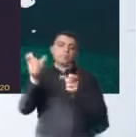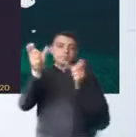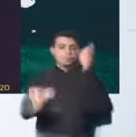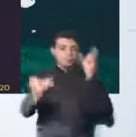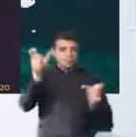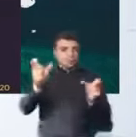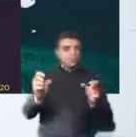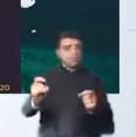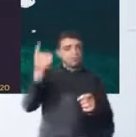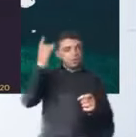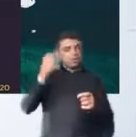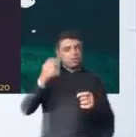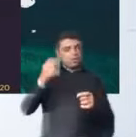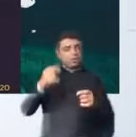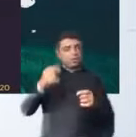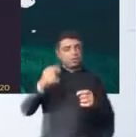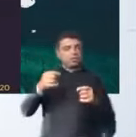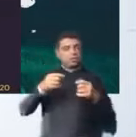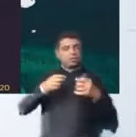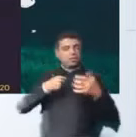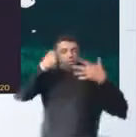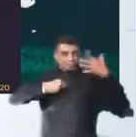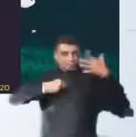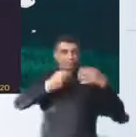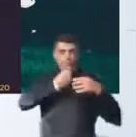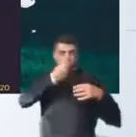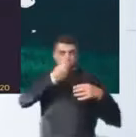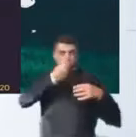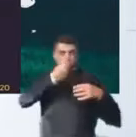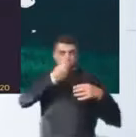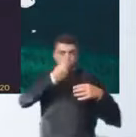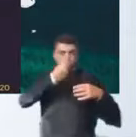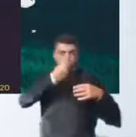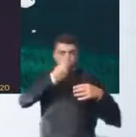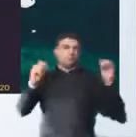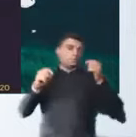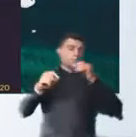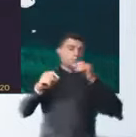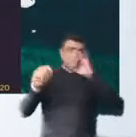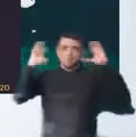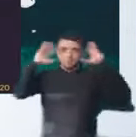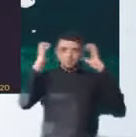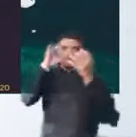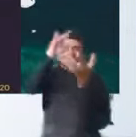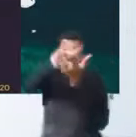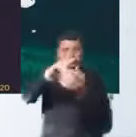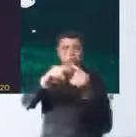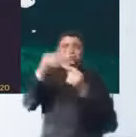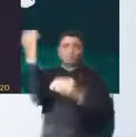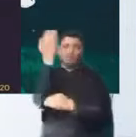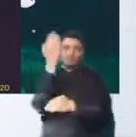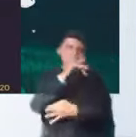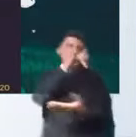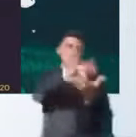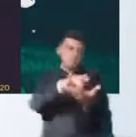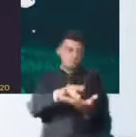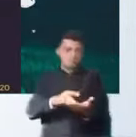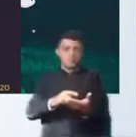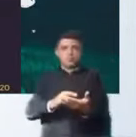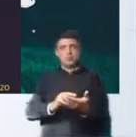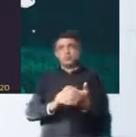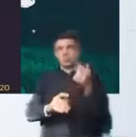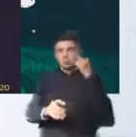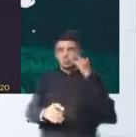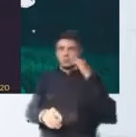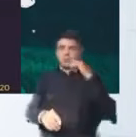y se van a eventos masivos, y se van al estadio, y se van a cine, etcétera, pues vamos a tener más posibilidad de que haya más contagiados.